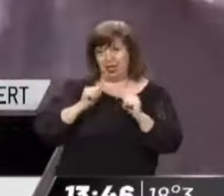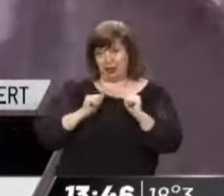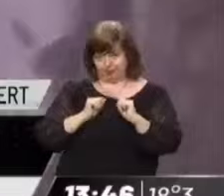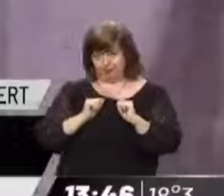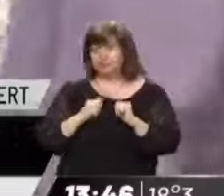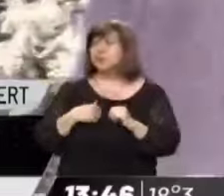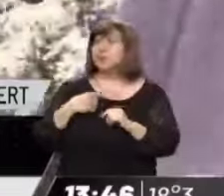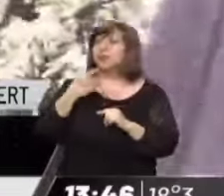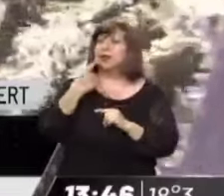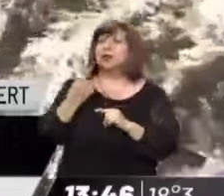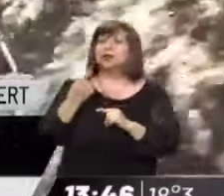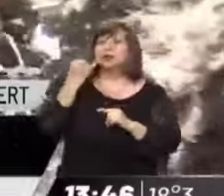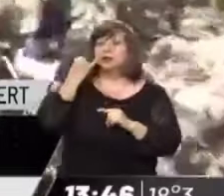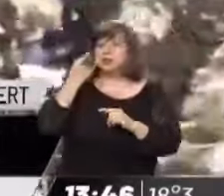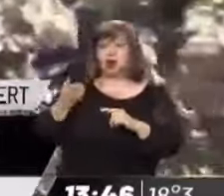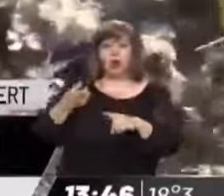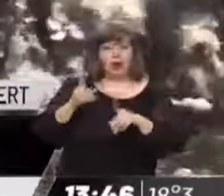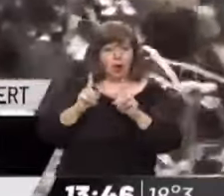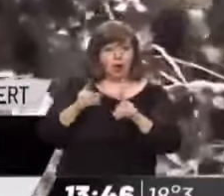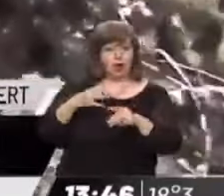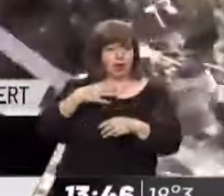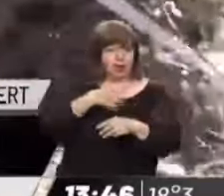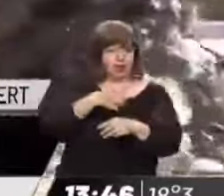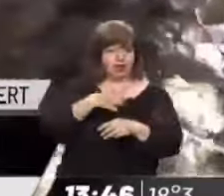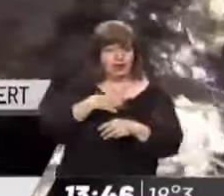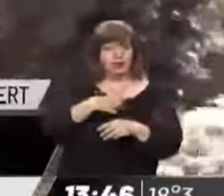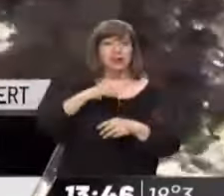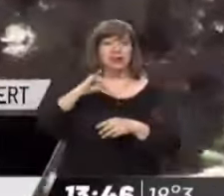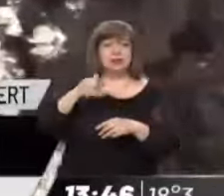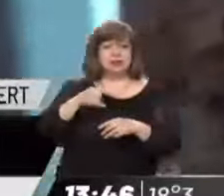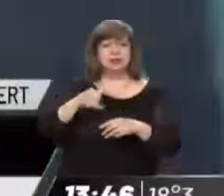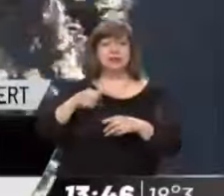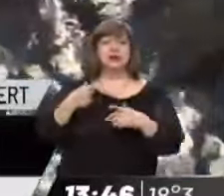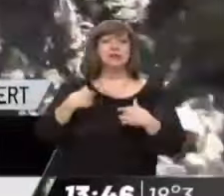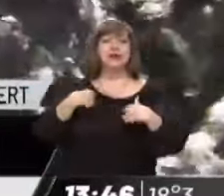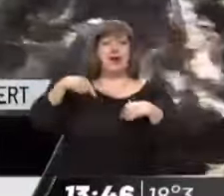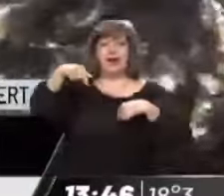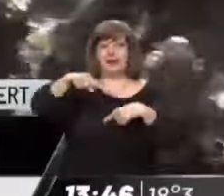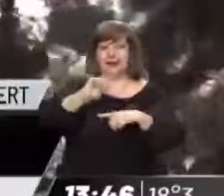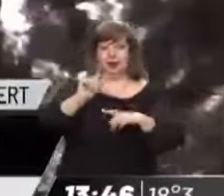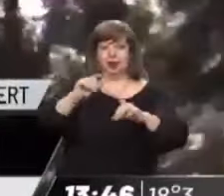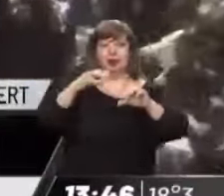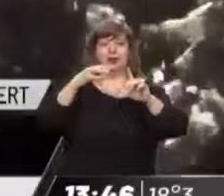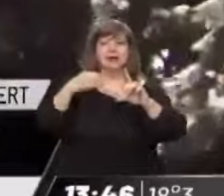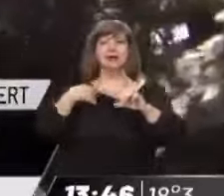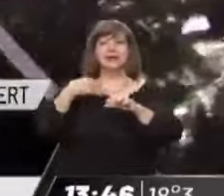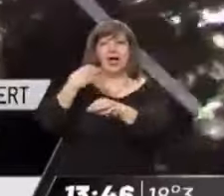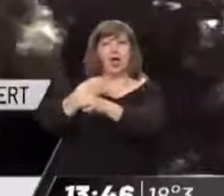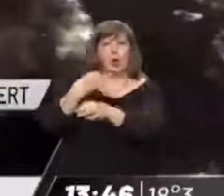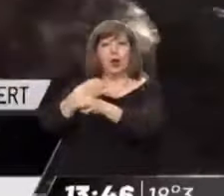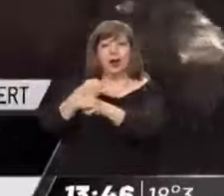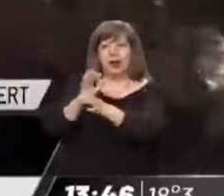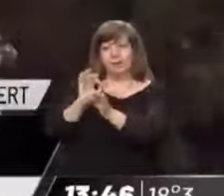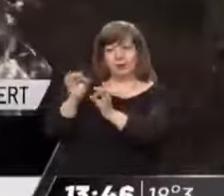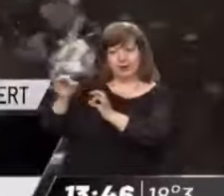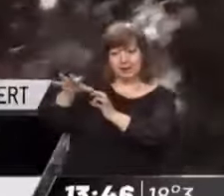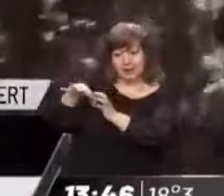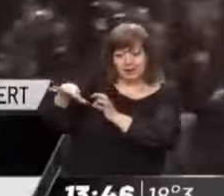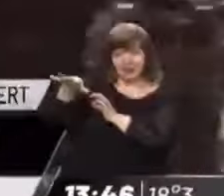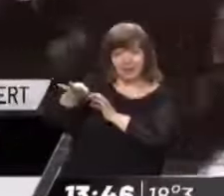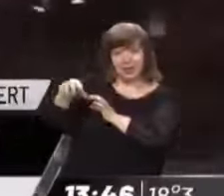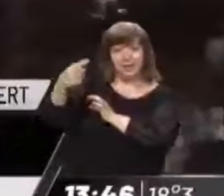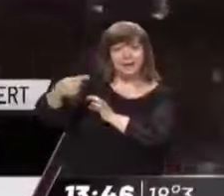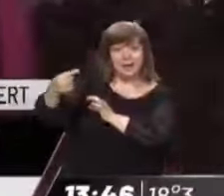no se puede sí sí se están dictando clases con normalidad de forma virtual los docentes asisten a la escuela se quedan en el sector de la parte de